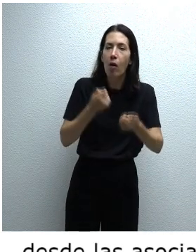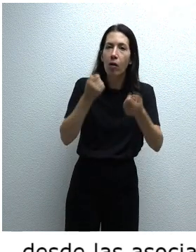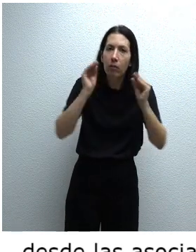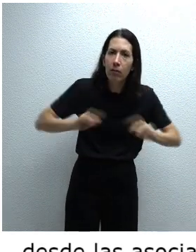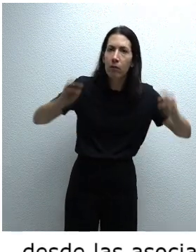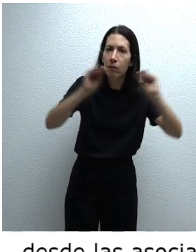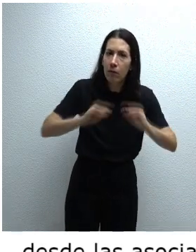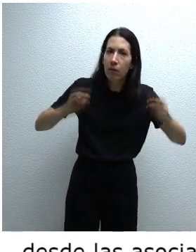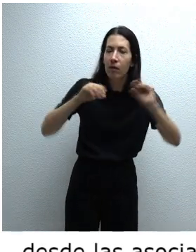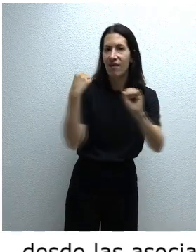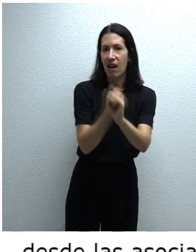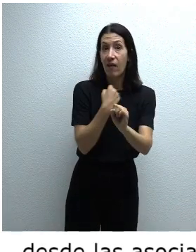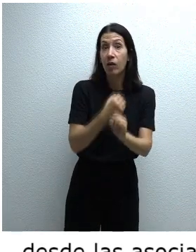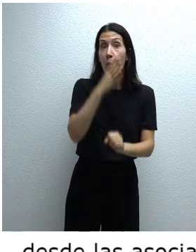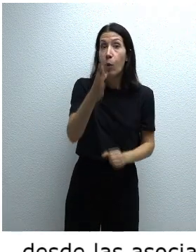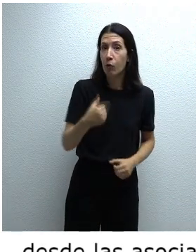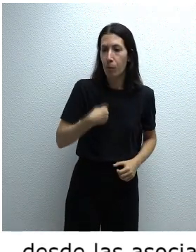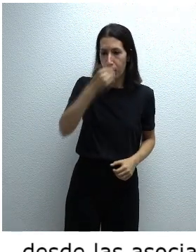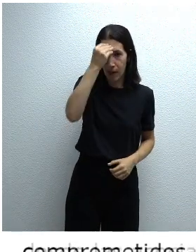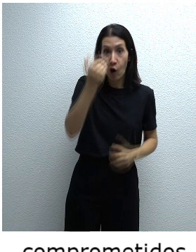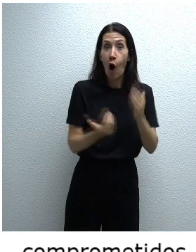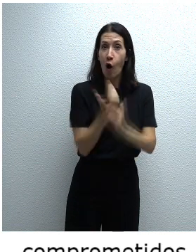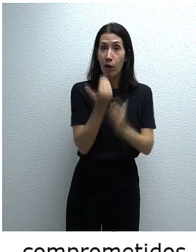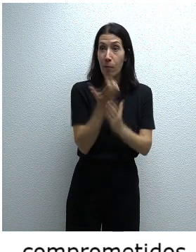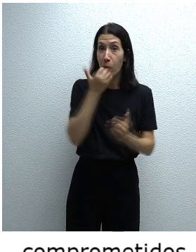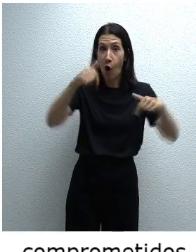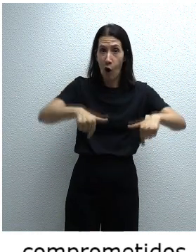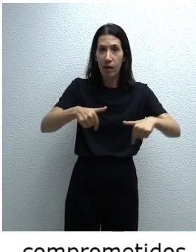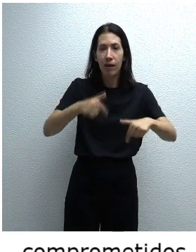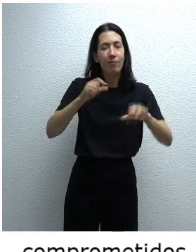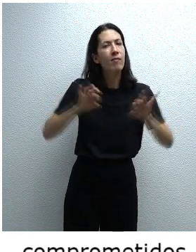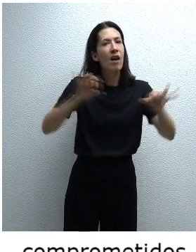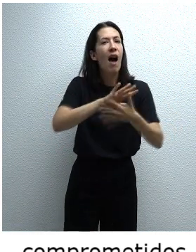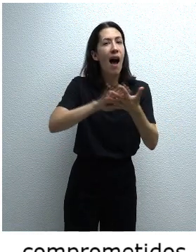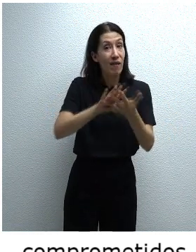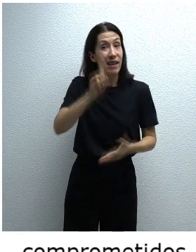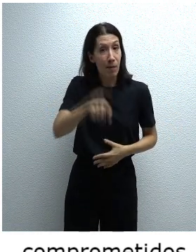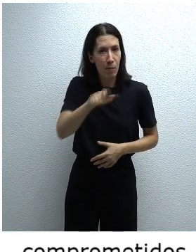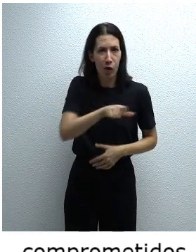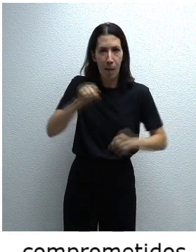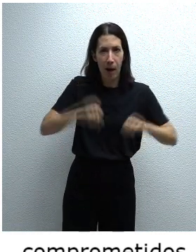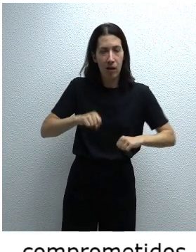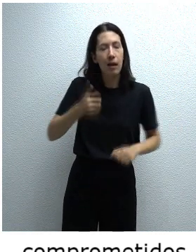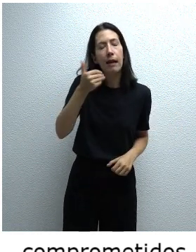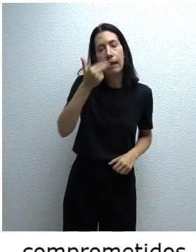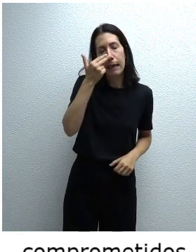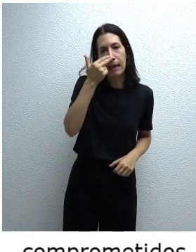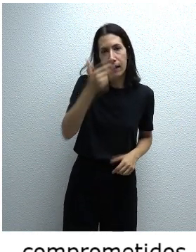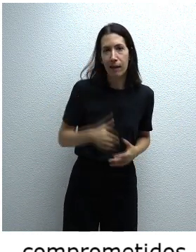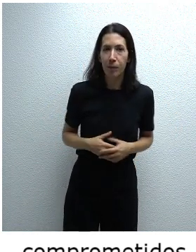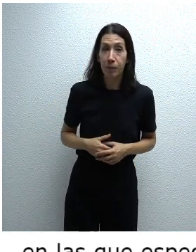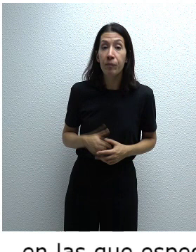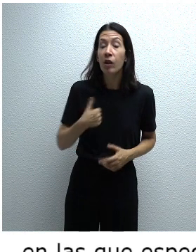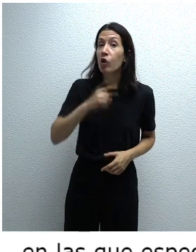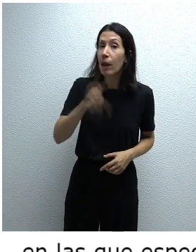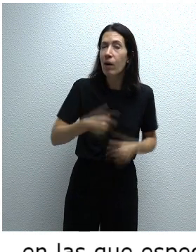Por eso creo que estas jornadas en las que específicamente se habla también de personas mayores son muy interesantes. Yo